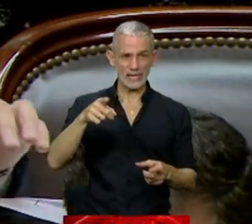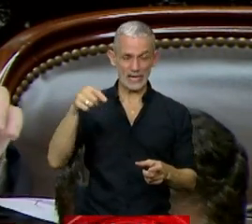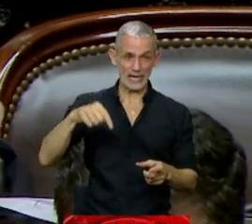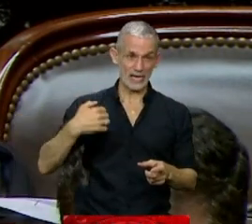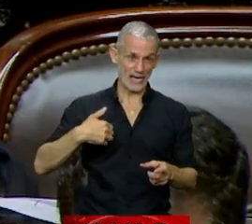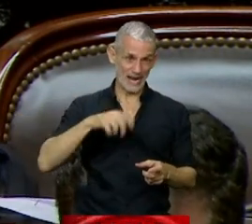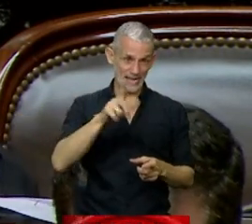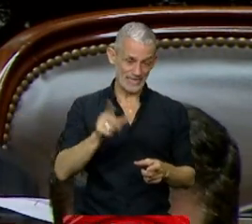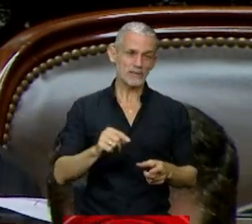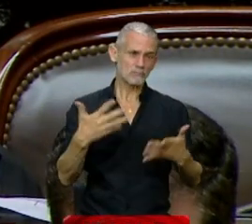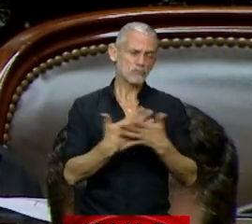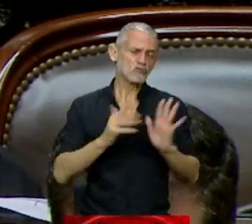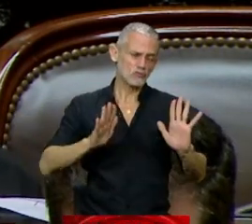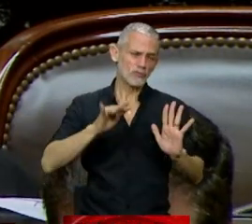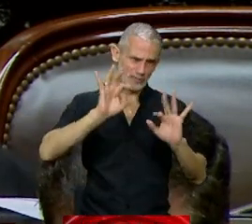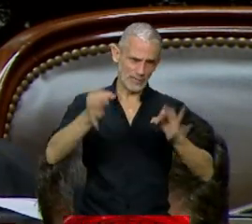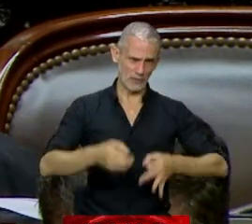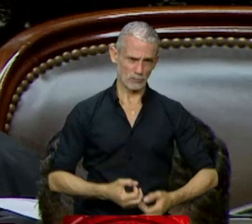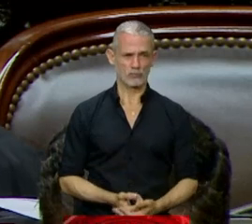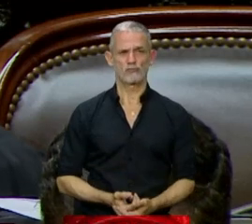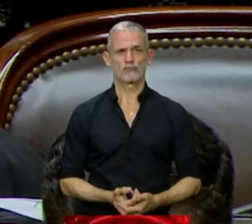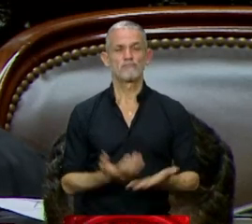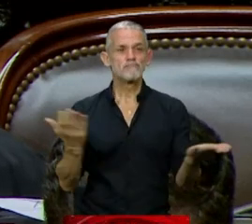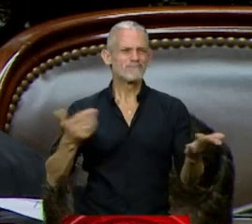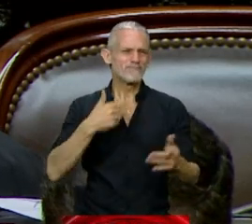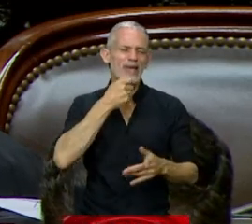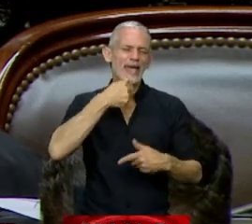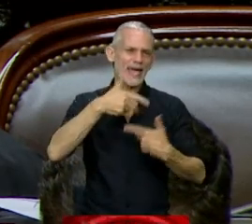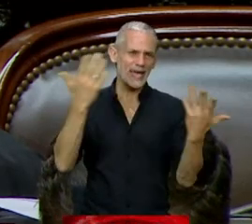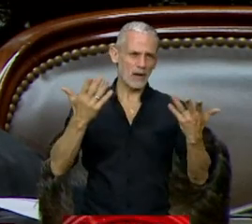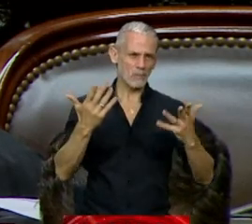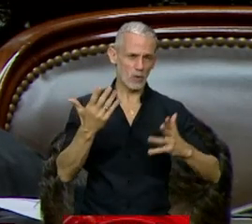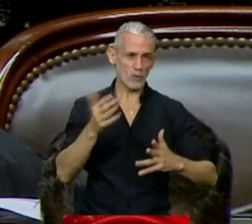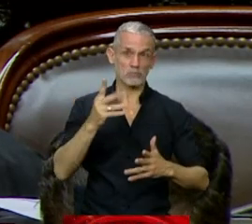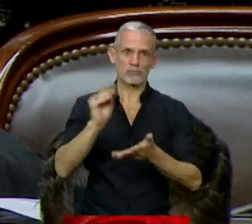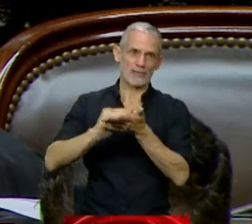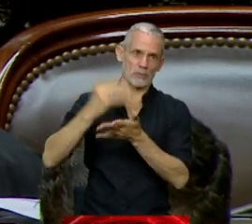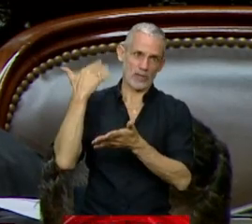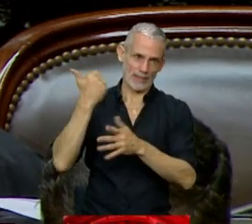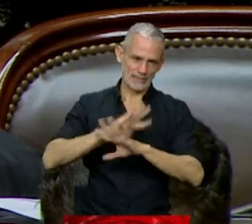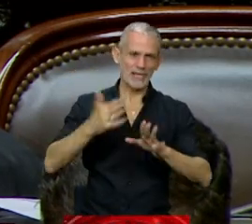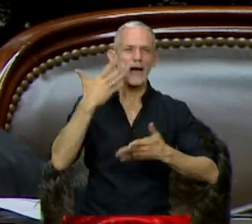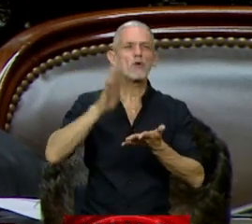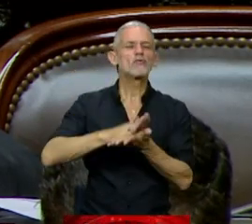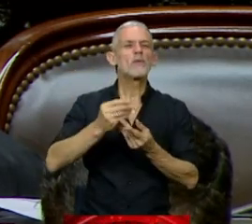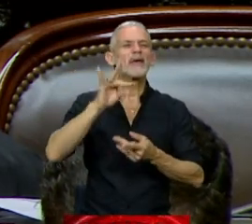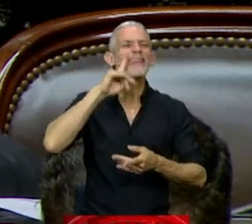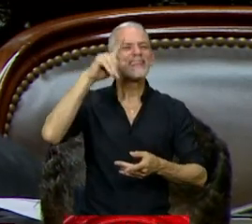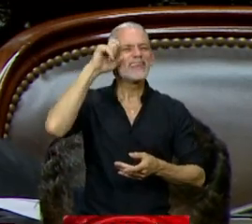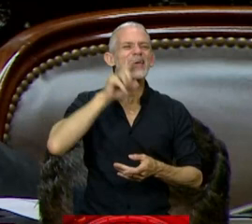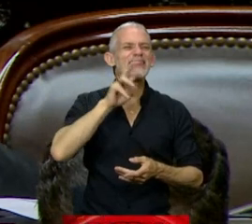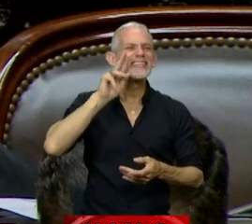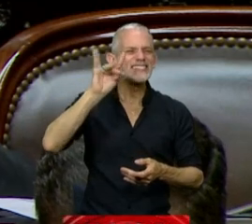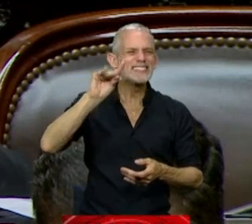de nuestro pueblo. Y voy a dar un ejemplo, ya que una diputada propinante habló de Dietrich y